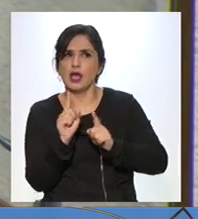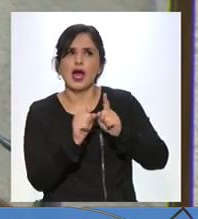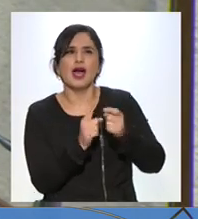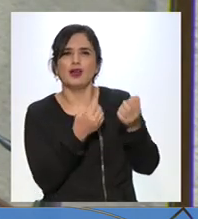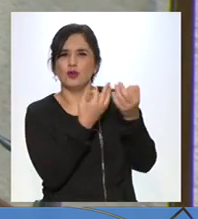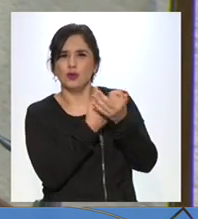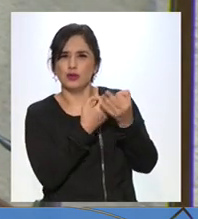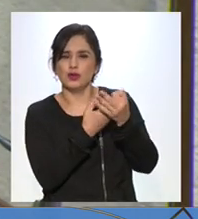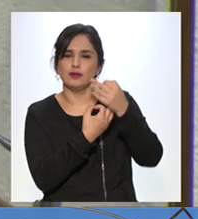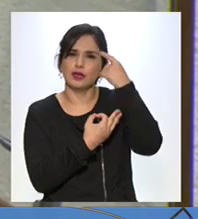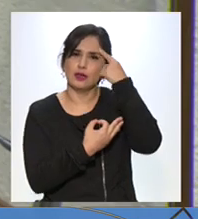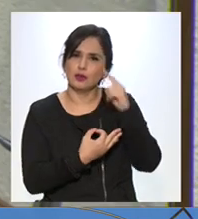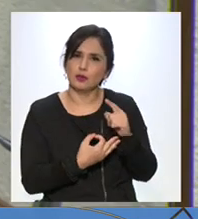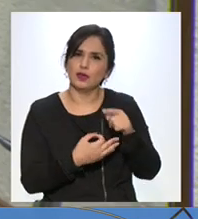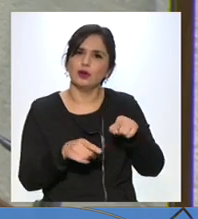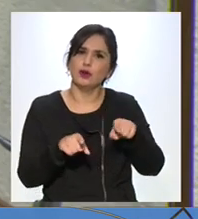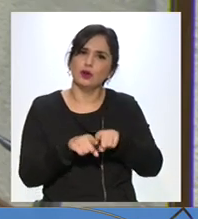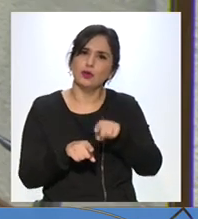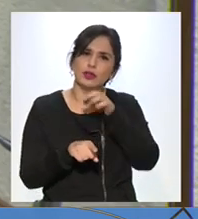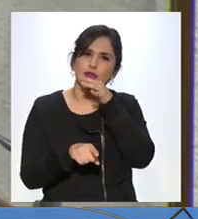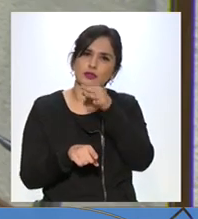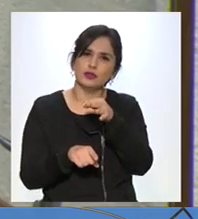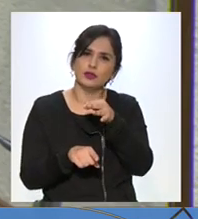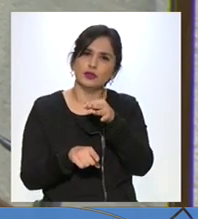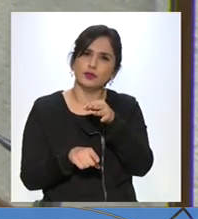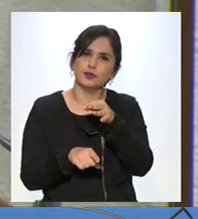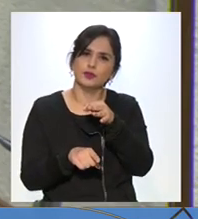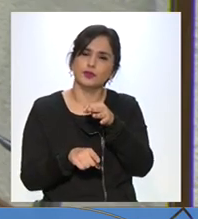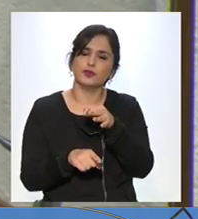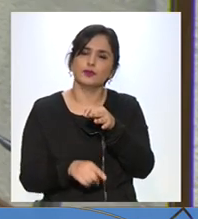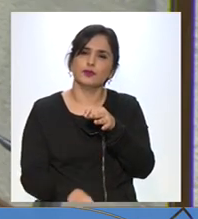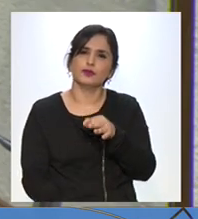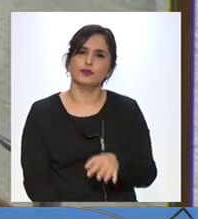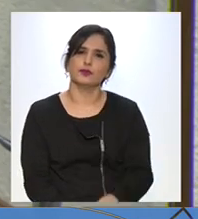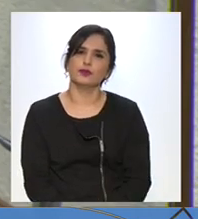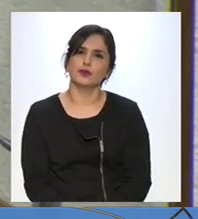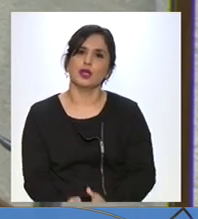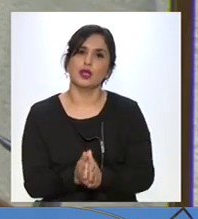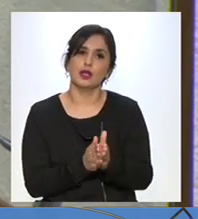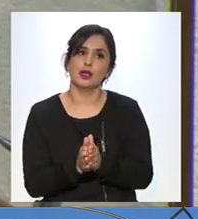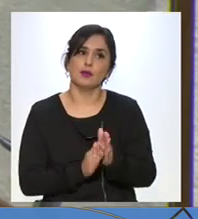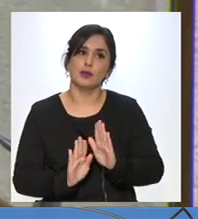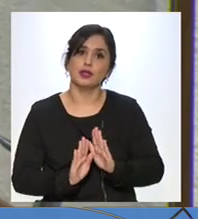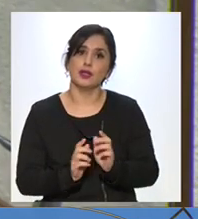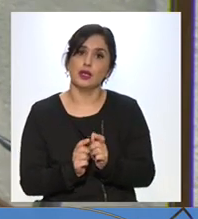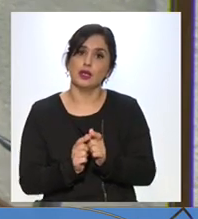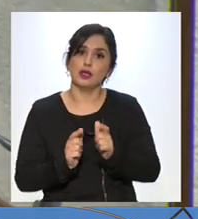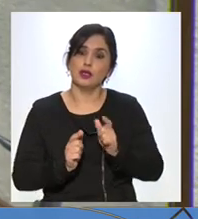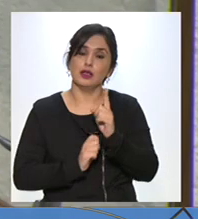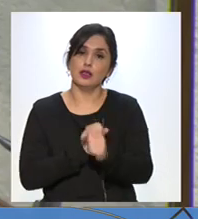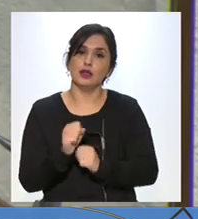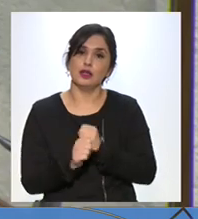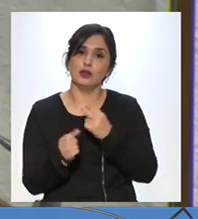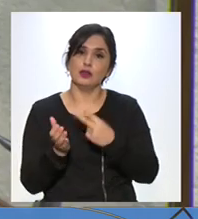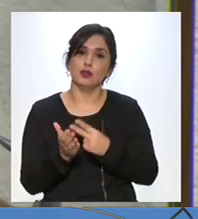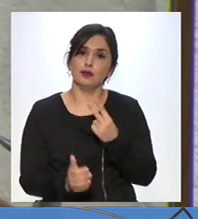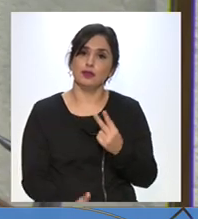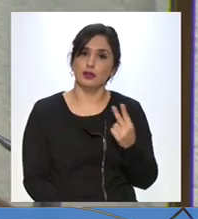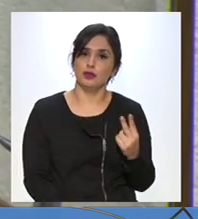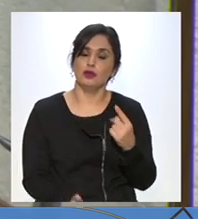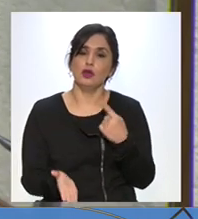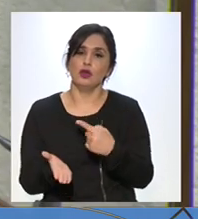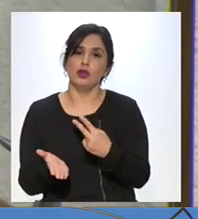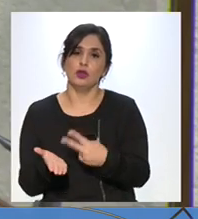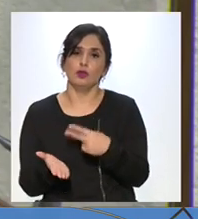pero incluso señalando que la expectativa de crecimiento del 2022 y 2023 podría